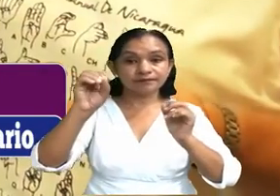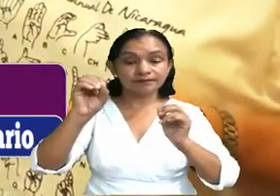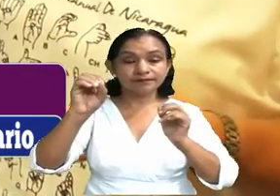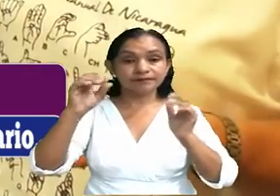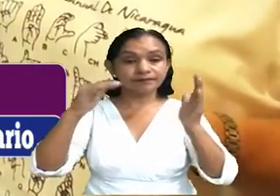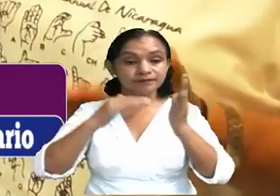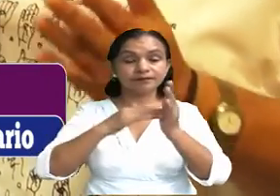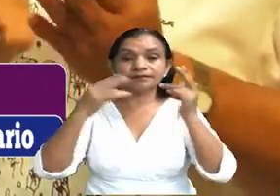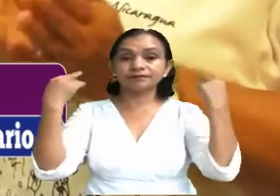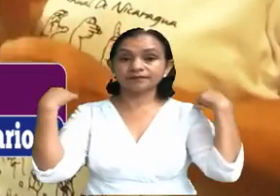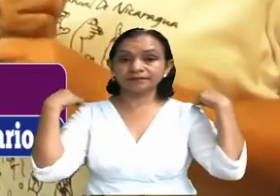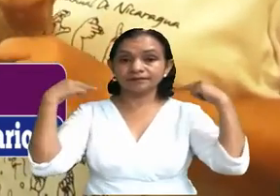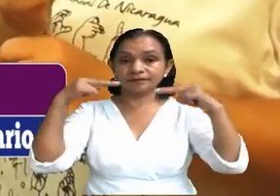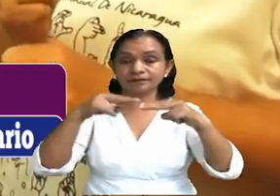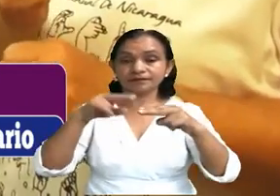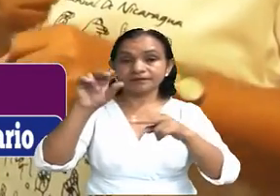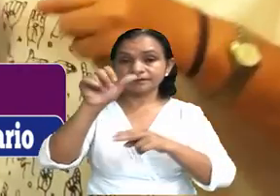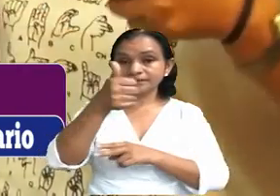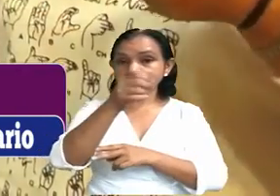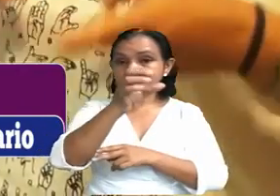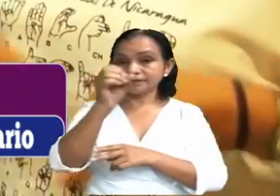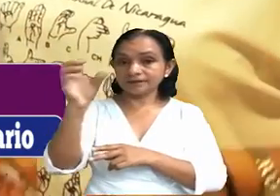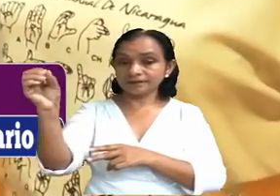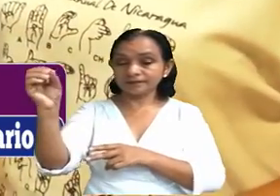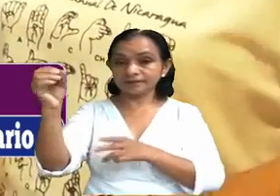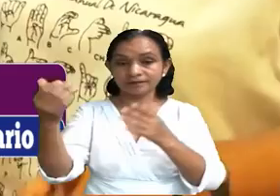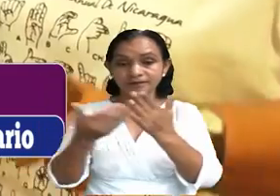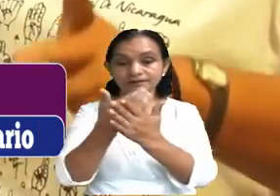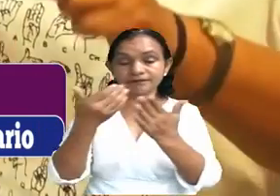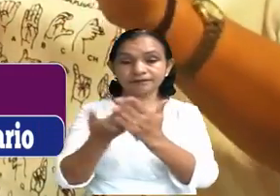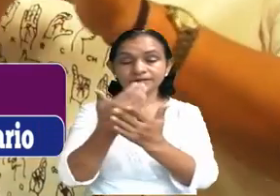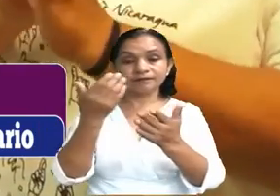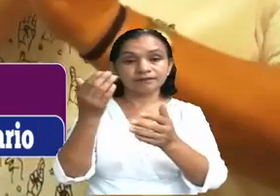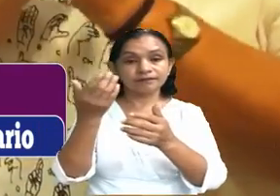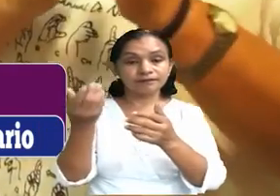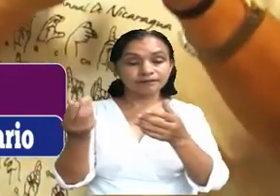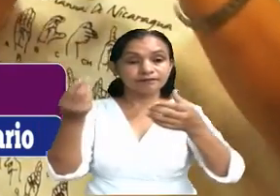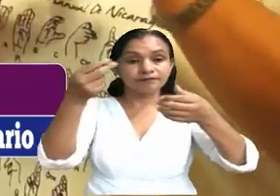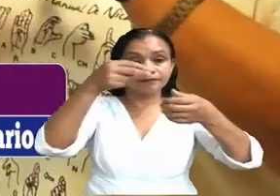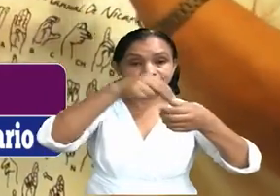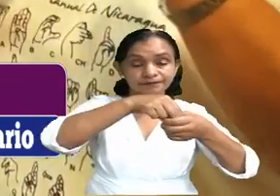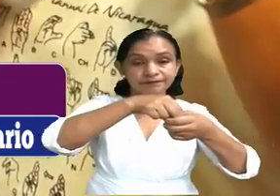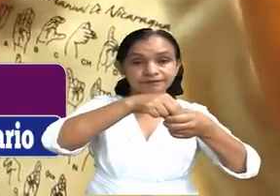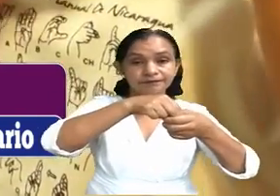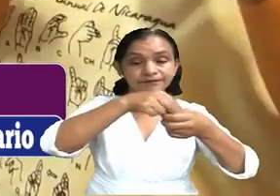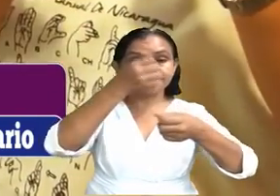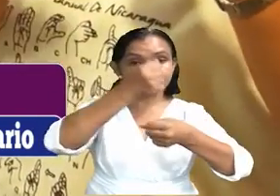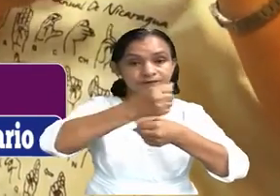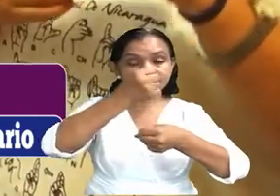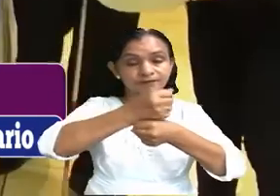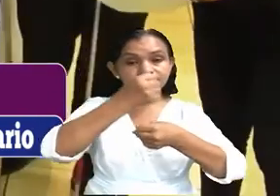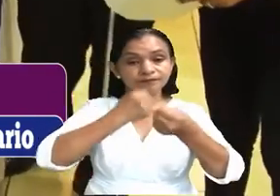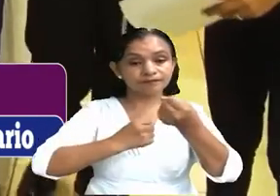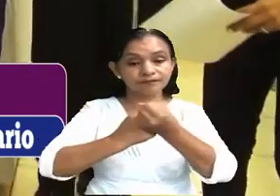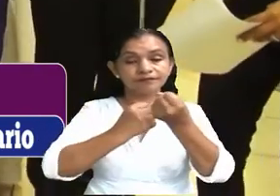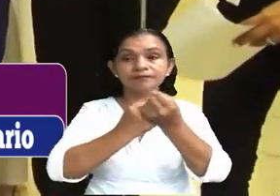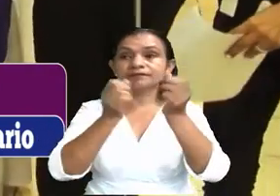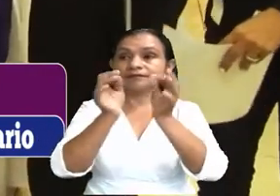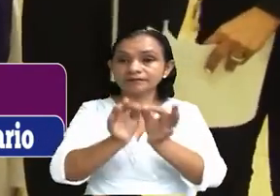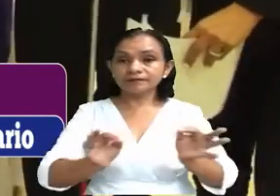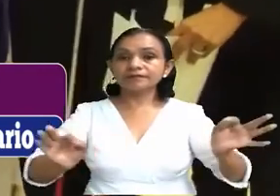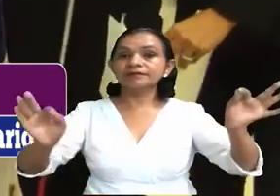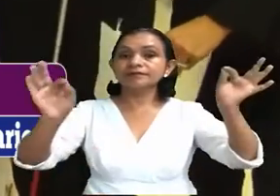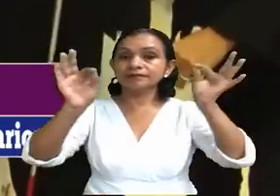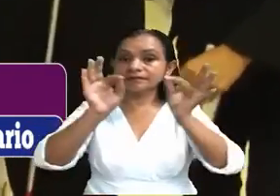docentes y 600 docentes que se vayan incorporando cada año, pues es un aporte importante,